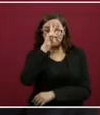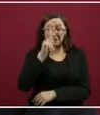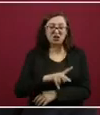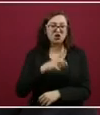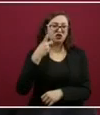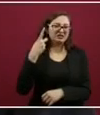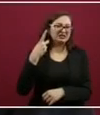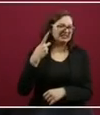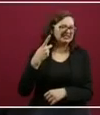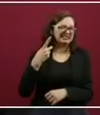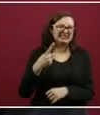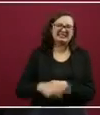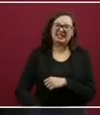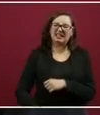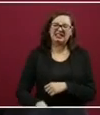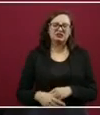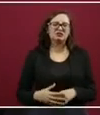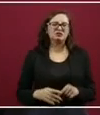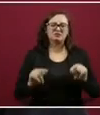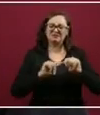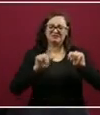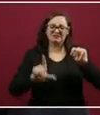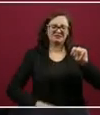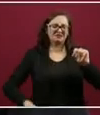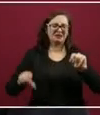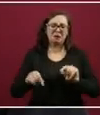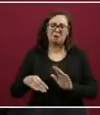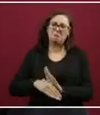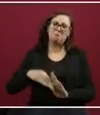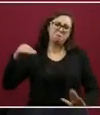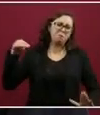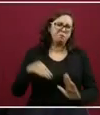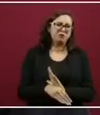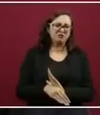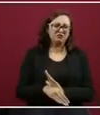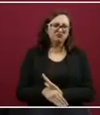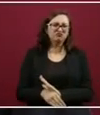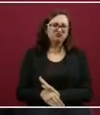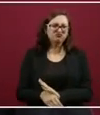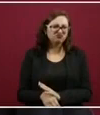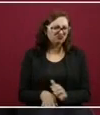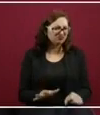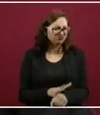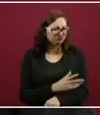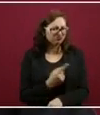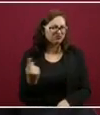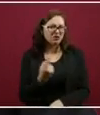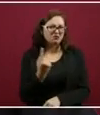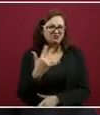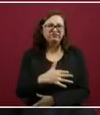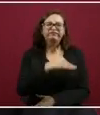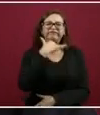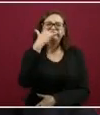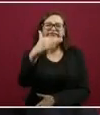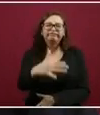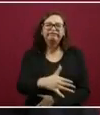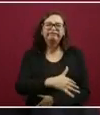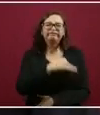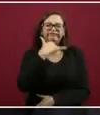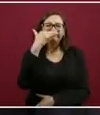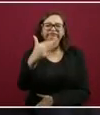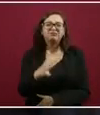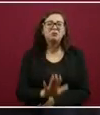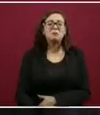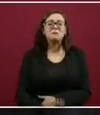Nada ha dañado más a México que la corrupción. Es un cáncer, hablando